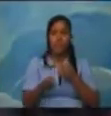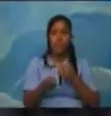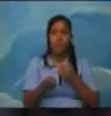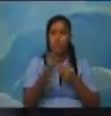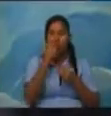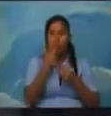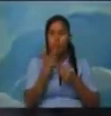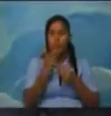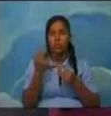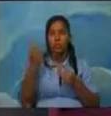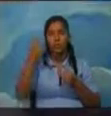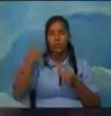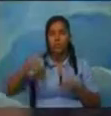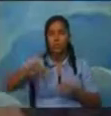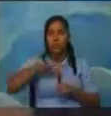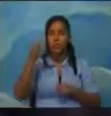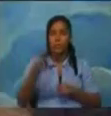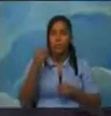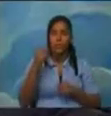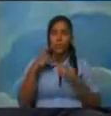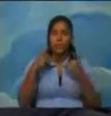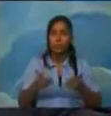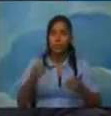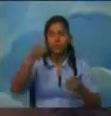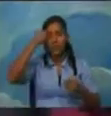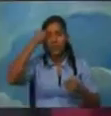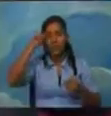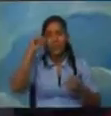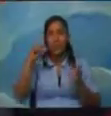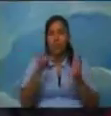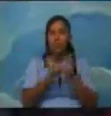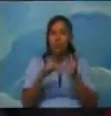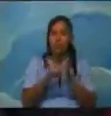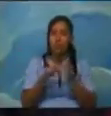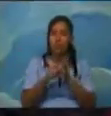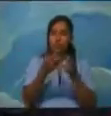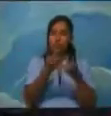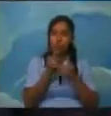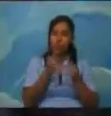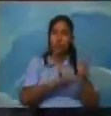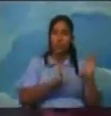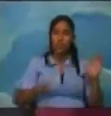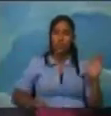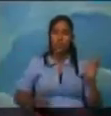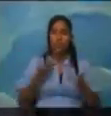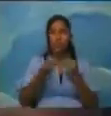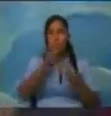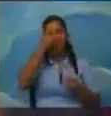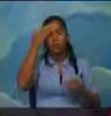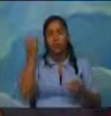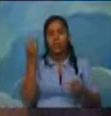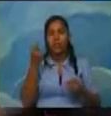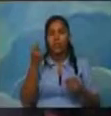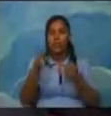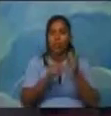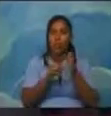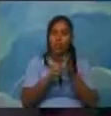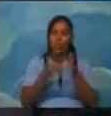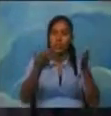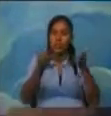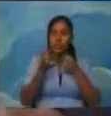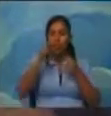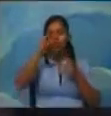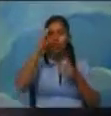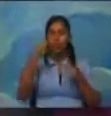es que nosotros siempre debemos recordar de dónde nos sacó el Señor. ¿Cómo olvidarme yo, Pastor Puerta, de dónde me sacó Dios? Si yo era un